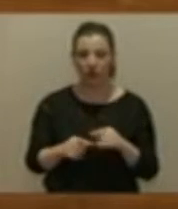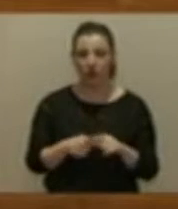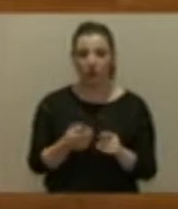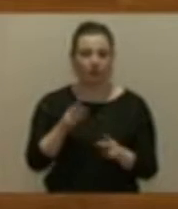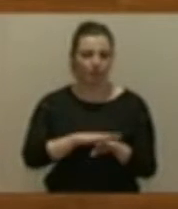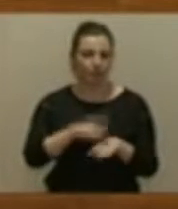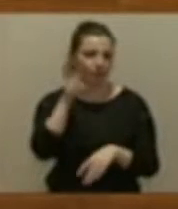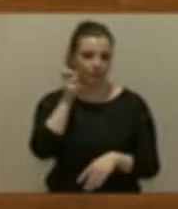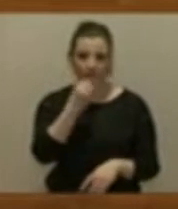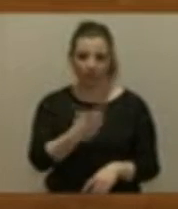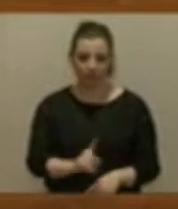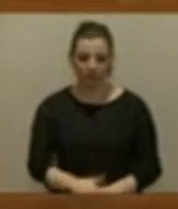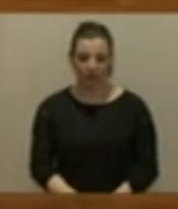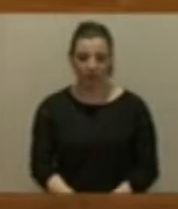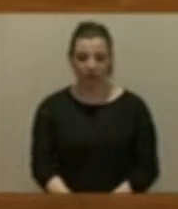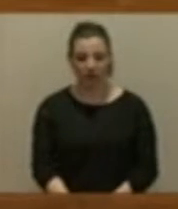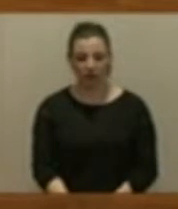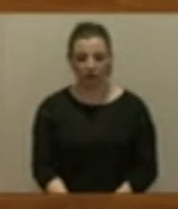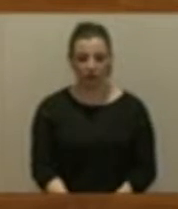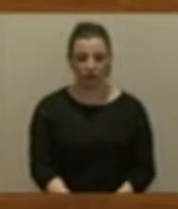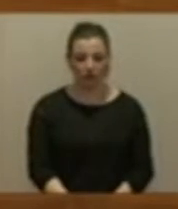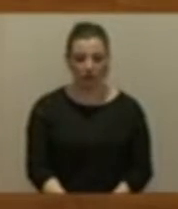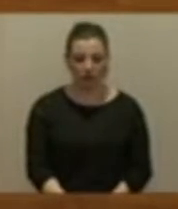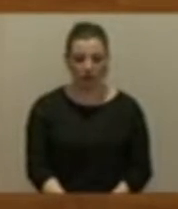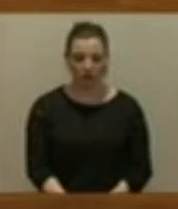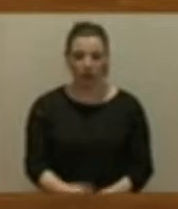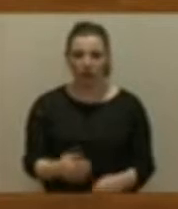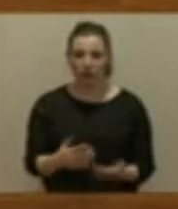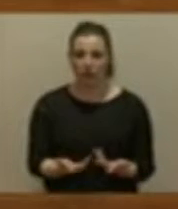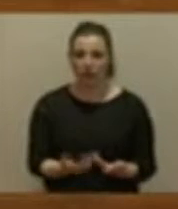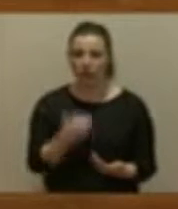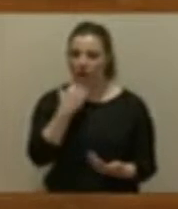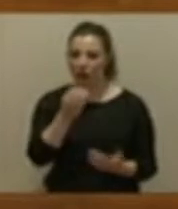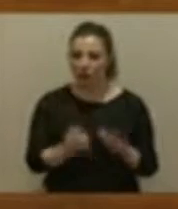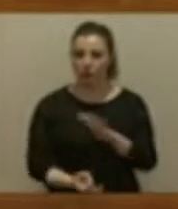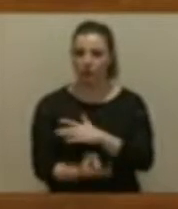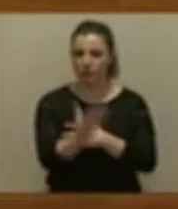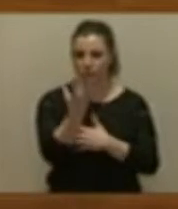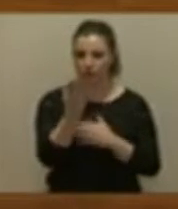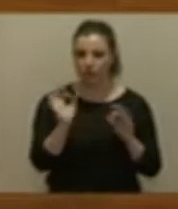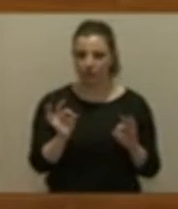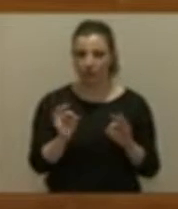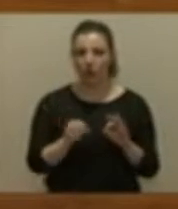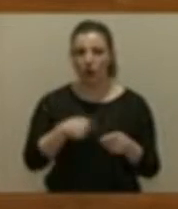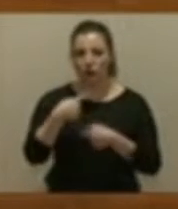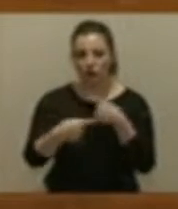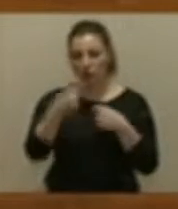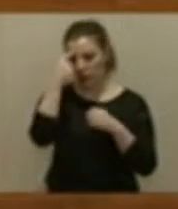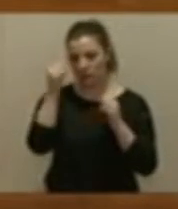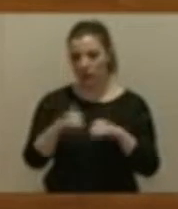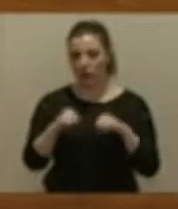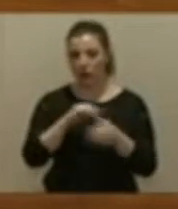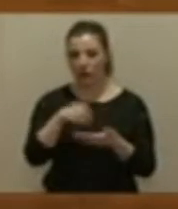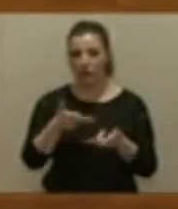ella. Aquello era algo que se venía gestando, la consecuencia de la madurez democrática y de la